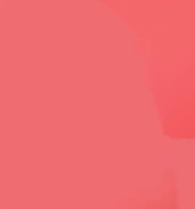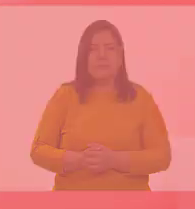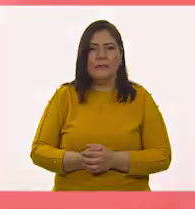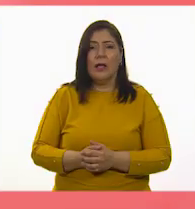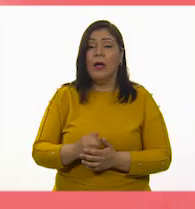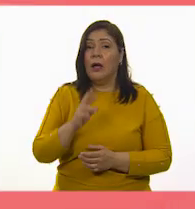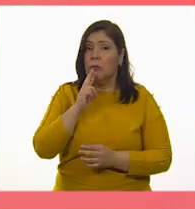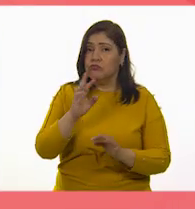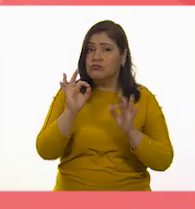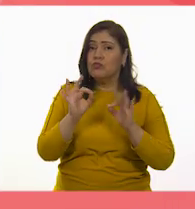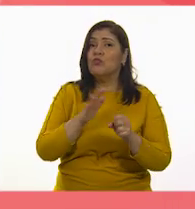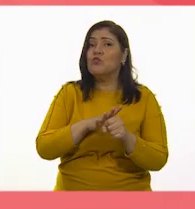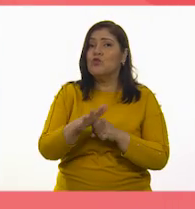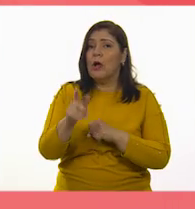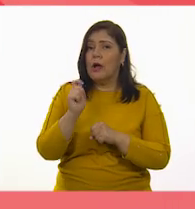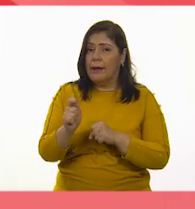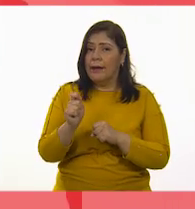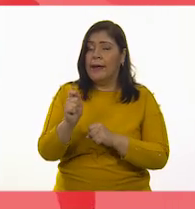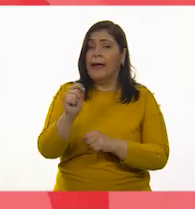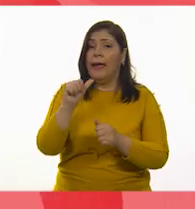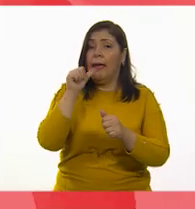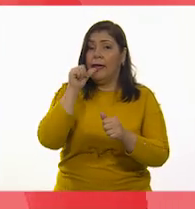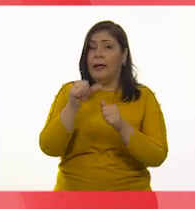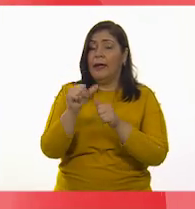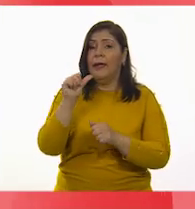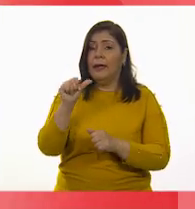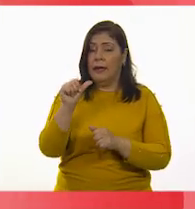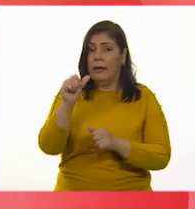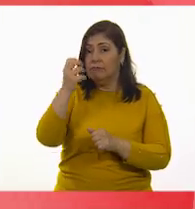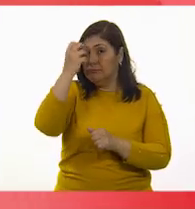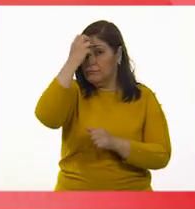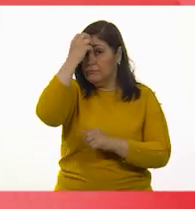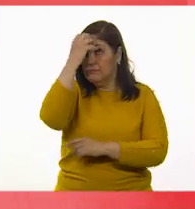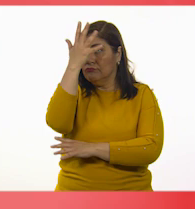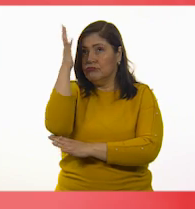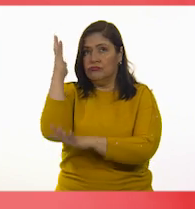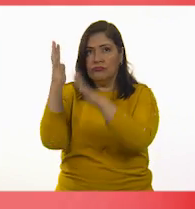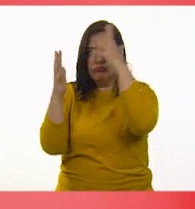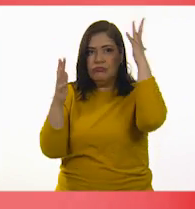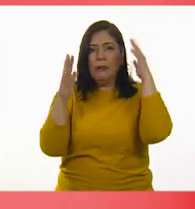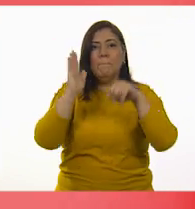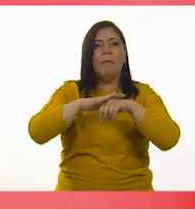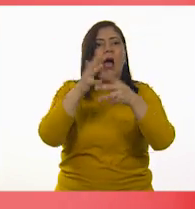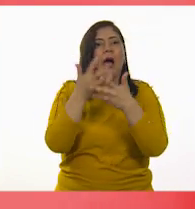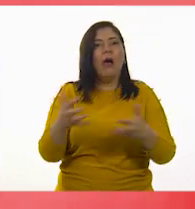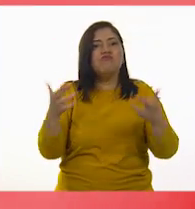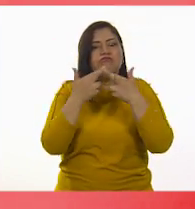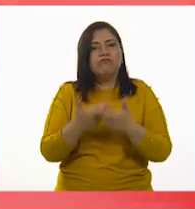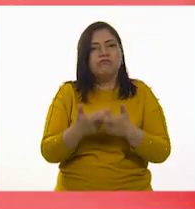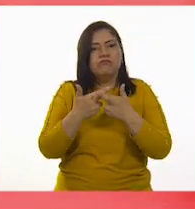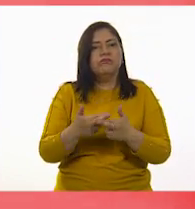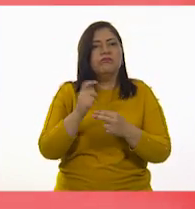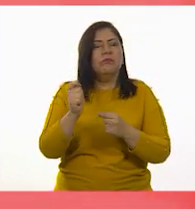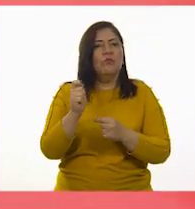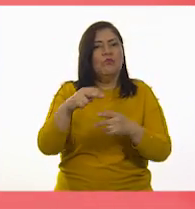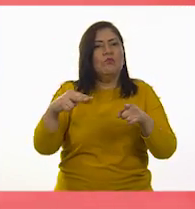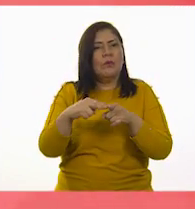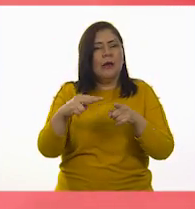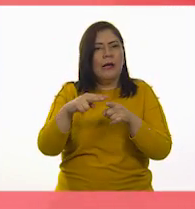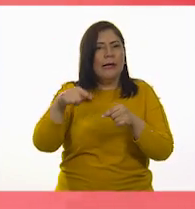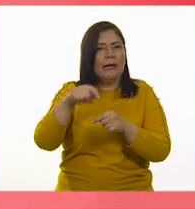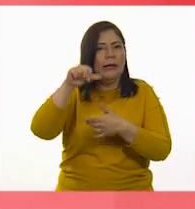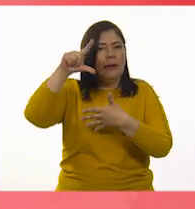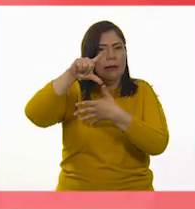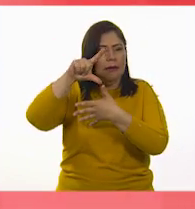La respuesta correcta es A. El bosque de Chapultepec es el parque más grande de América Latina. Su